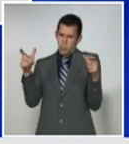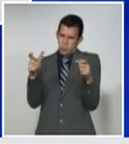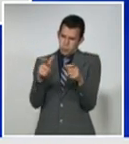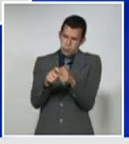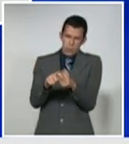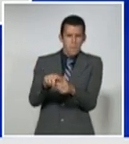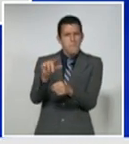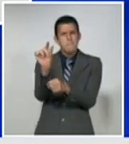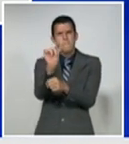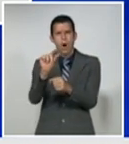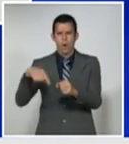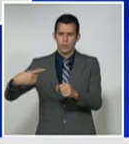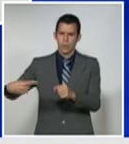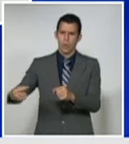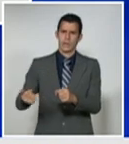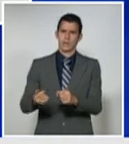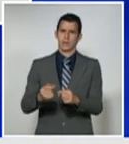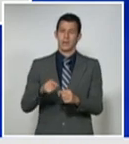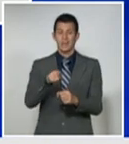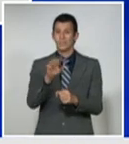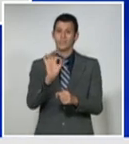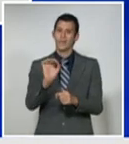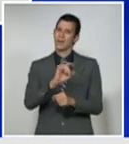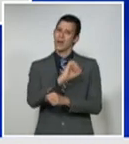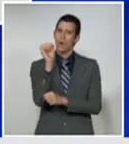Fallecidos, se acumulan 90 en este mes,